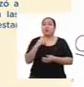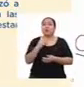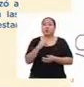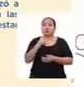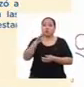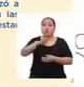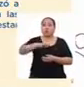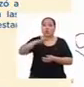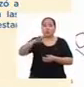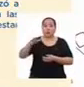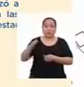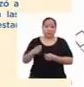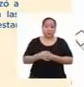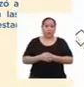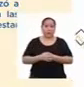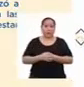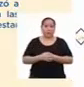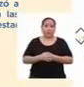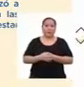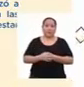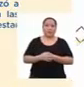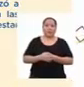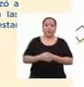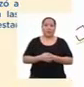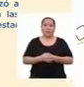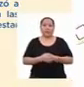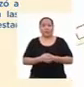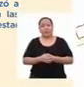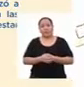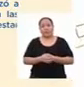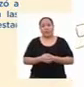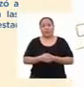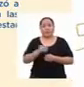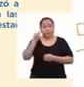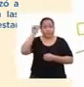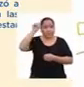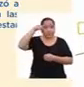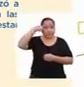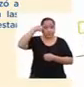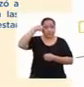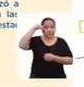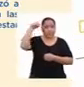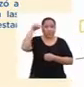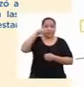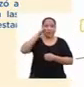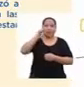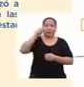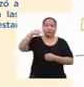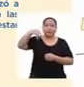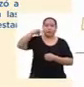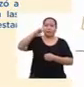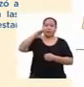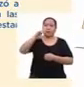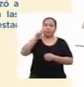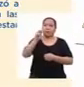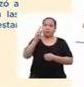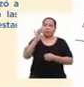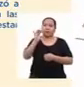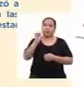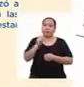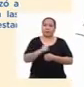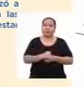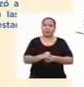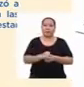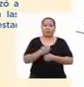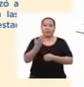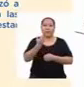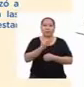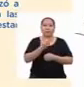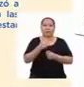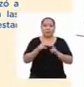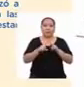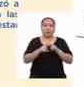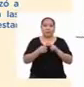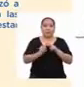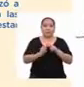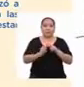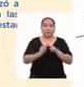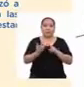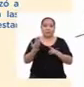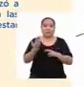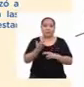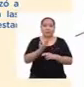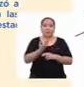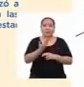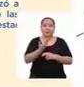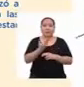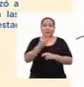nosotros los adolescentes. Recordemos un poco sobre los conectores. Tenemos un conector temporal al inicio, es decir,